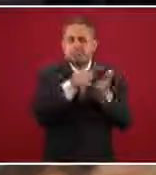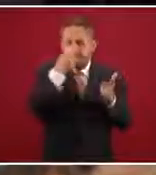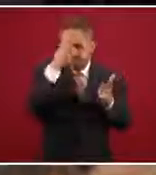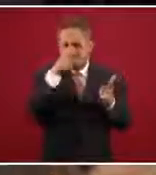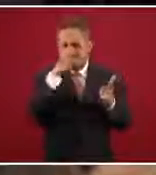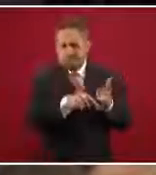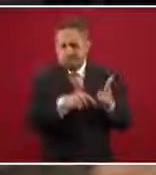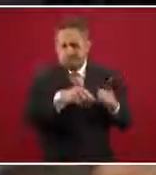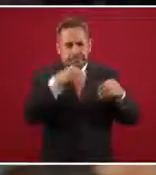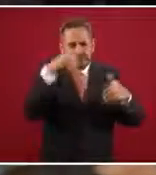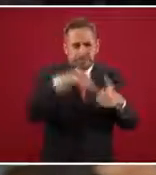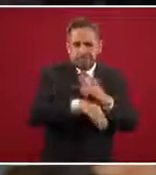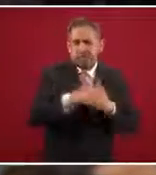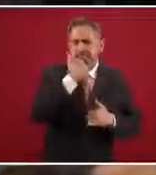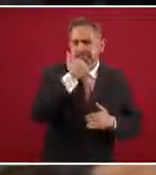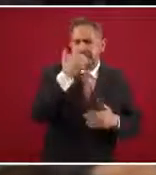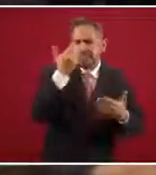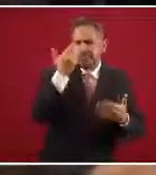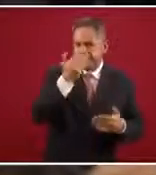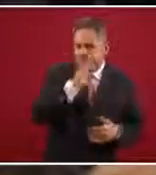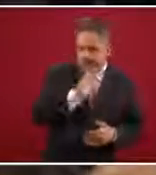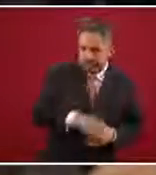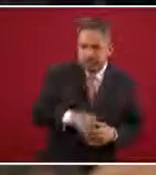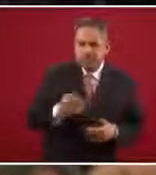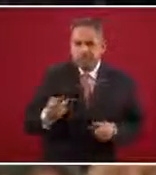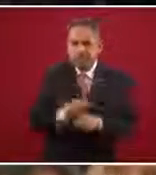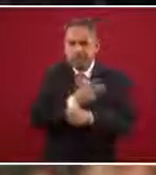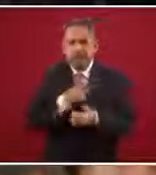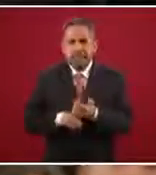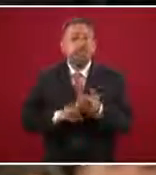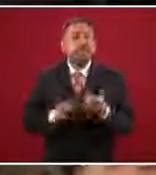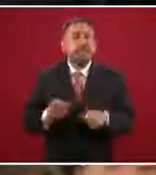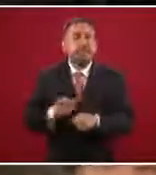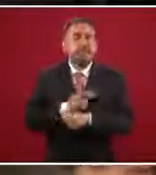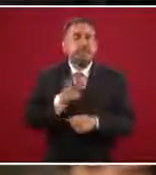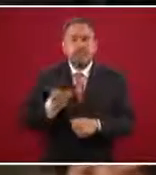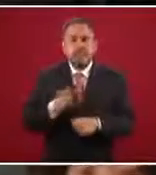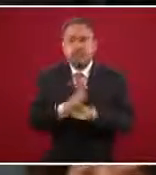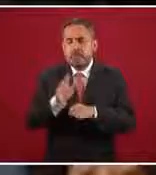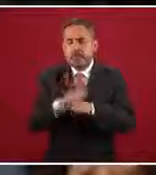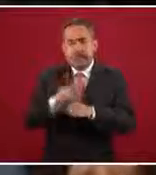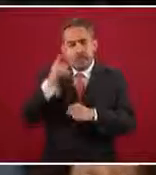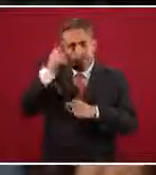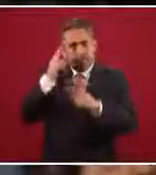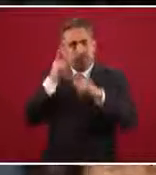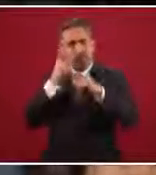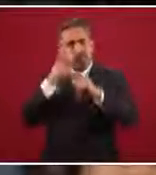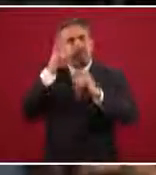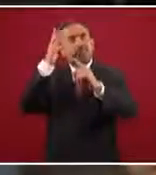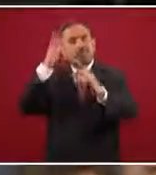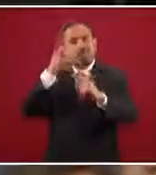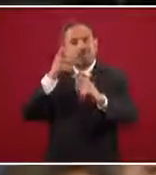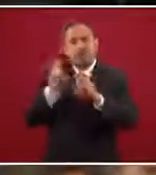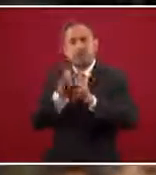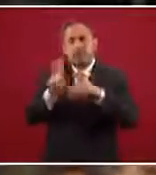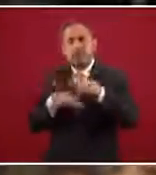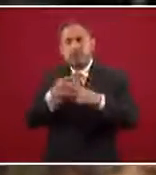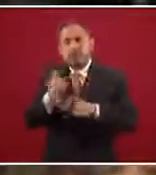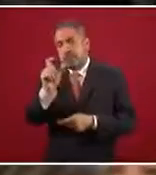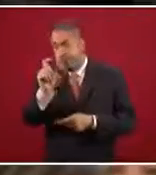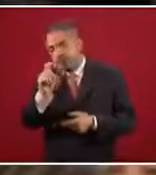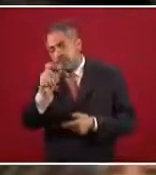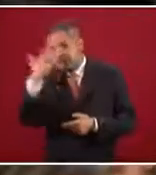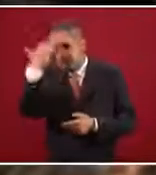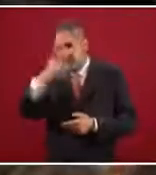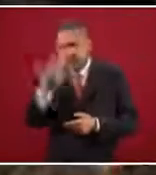esa gran tragedia y como basta ahorita pues cuáles son las perspectivas de esto hoy para cuando se